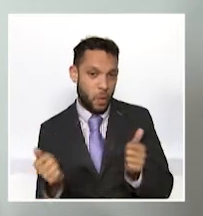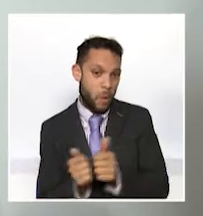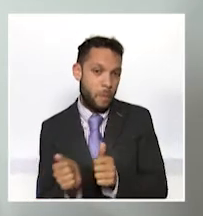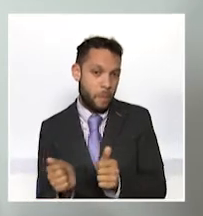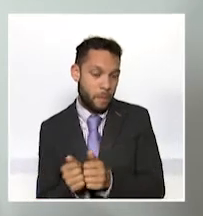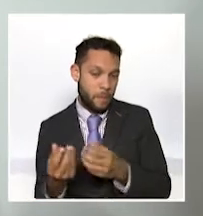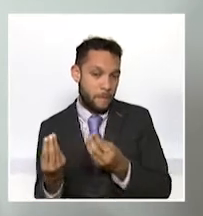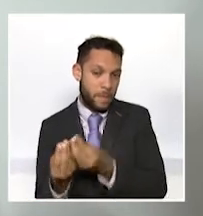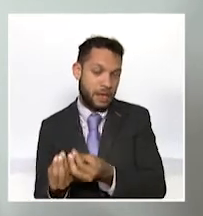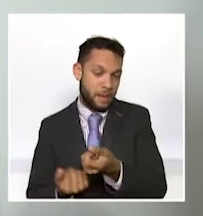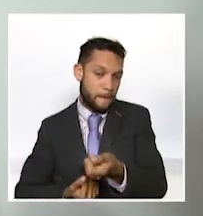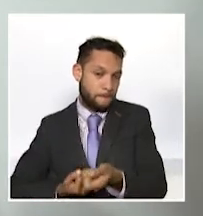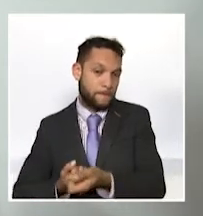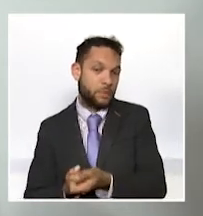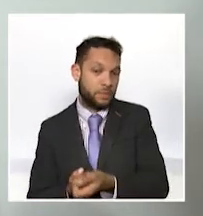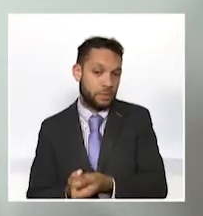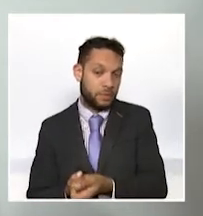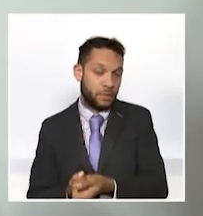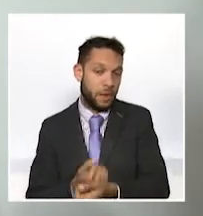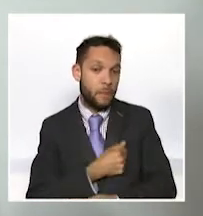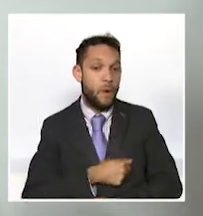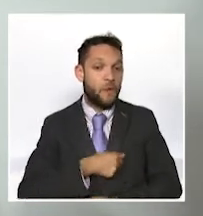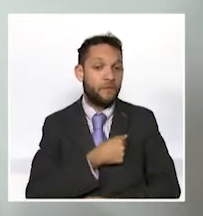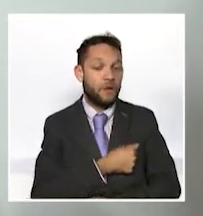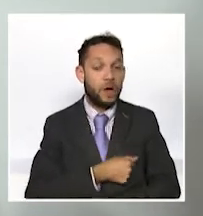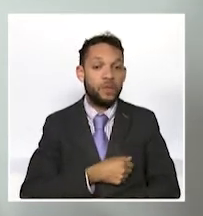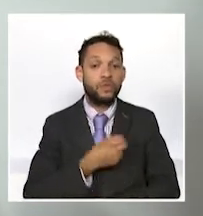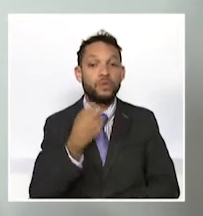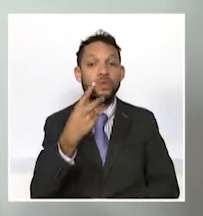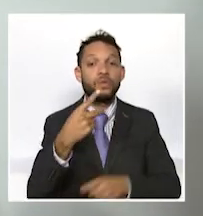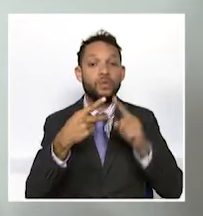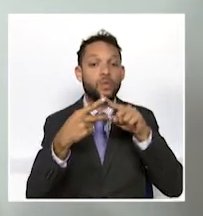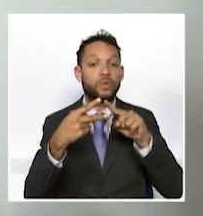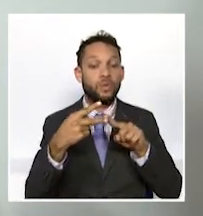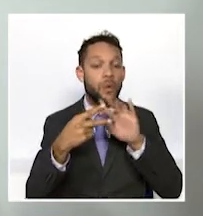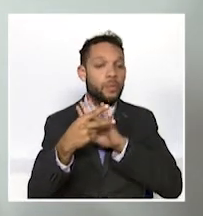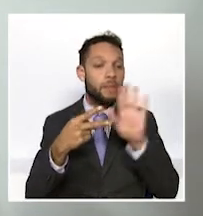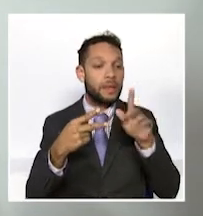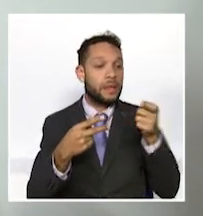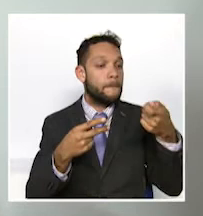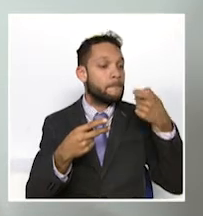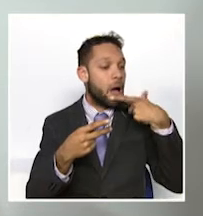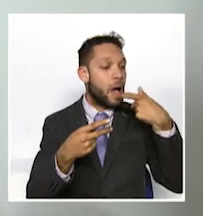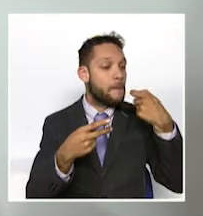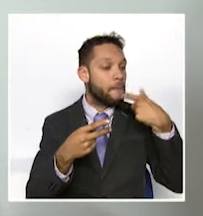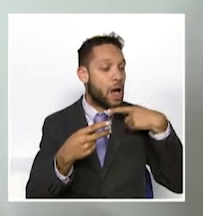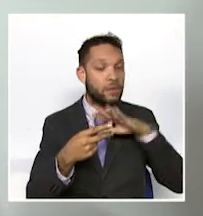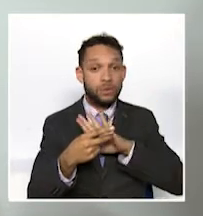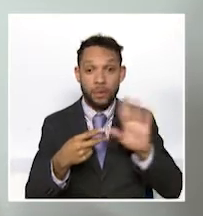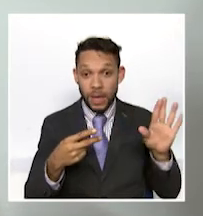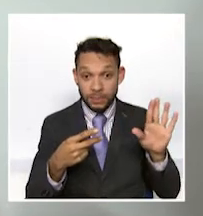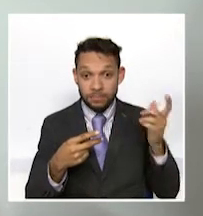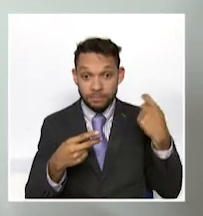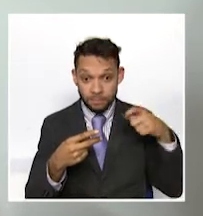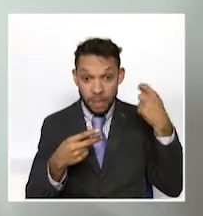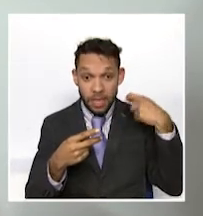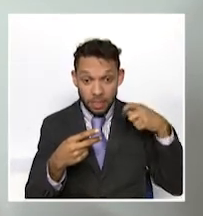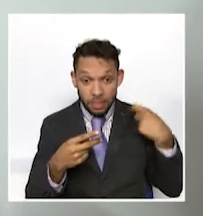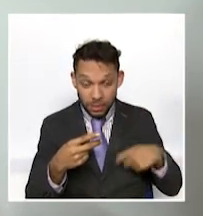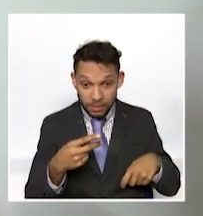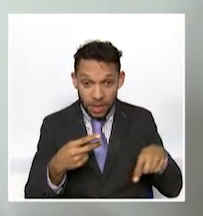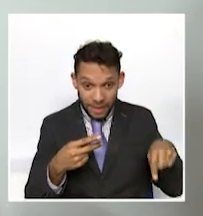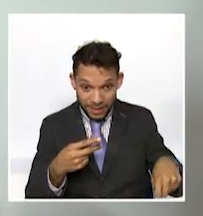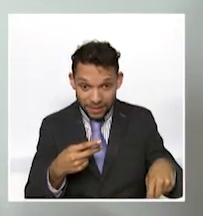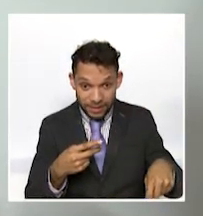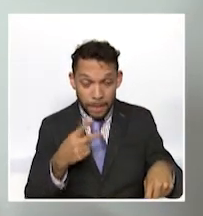Y por favor, esto no se alivia con esas 2 famosas pasticas que venden y dicen que hacen en Venezuela o en Cuba, que no existen en ninguna de las